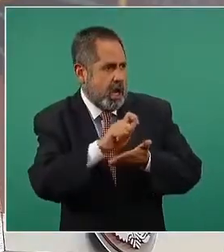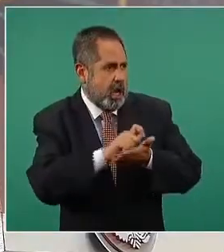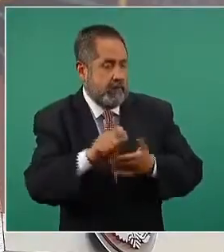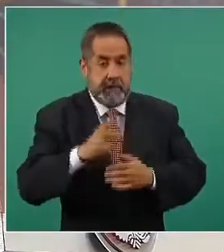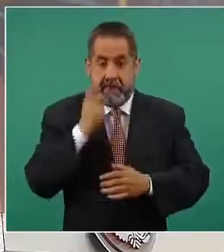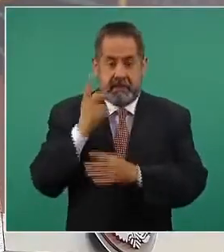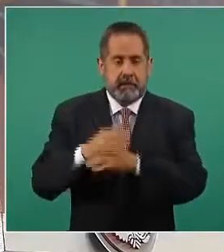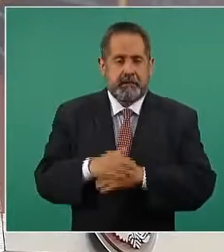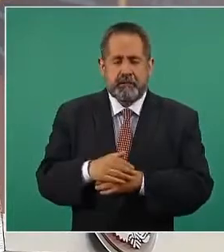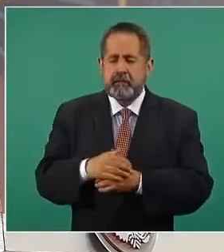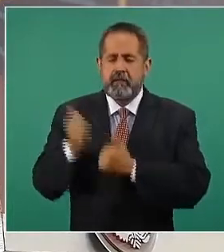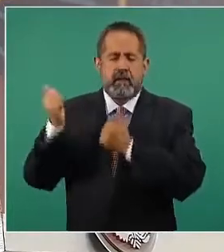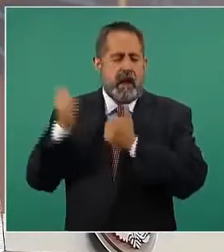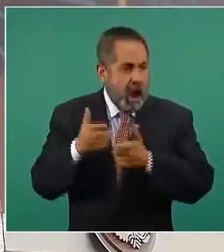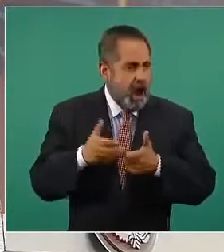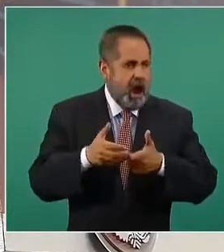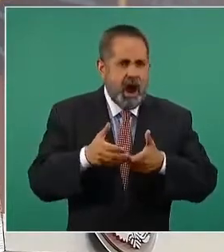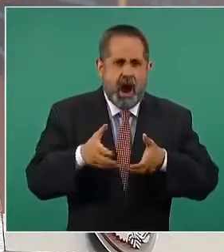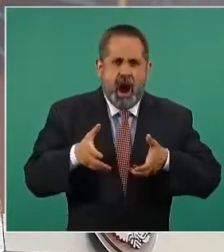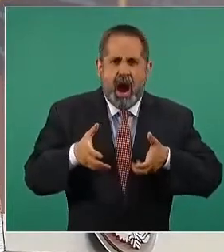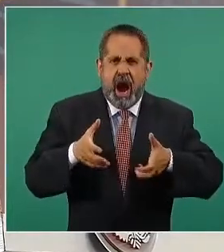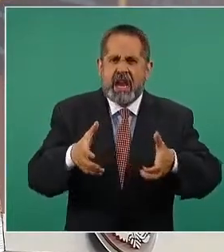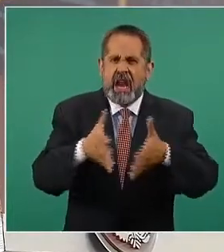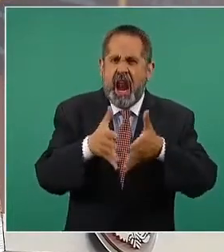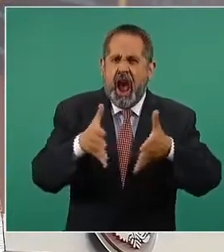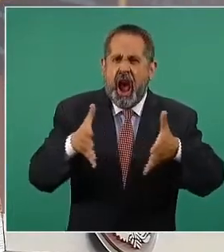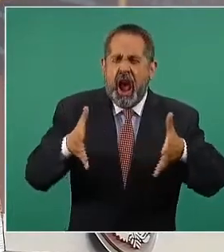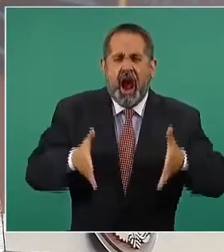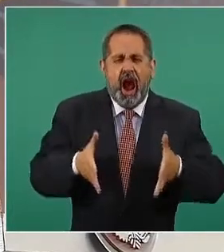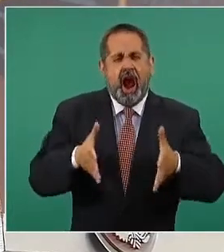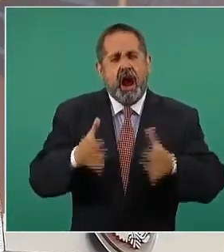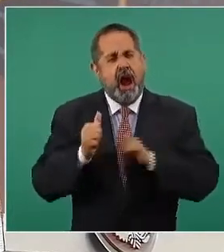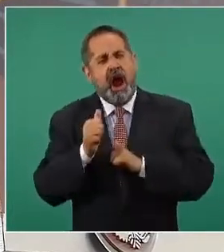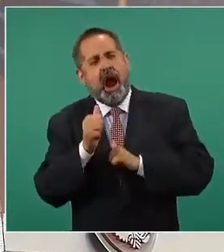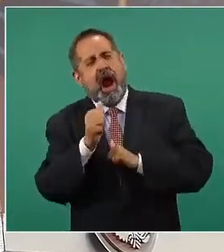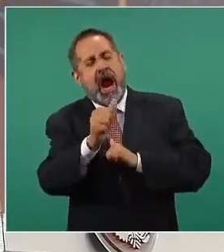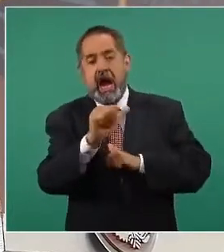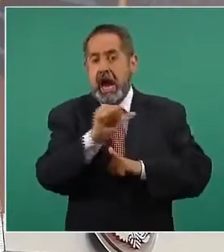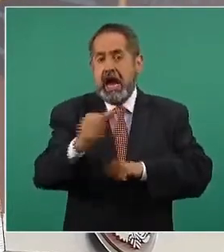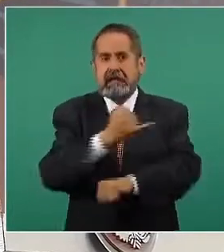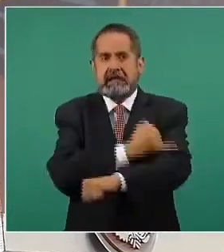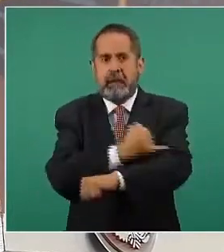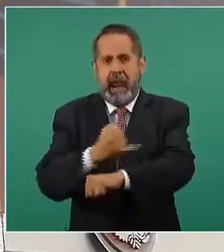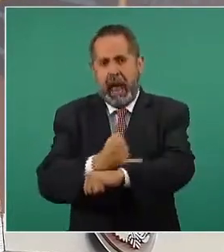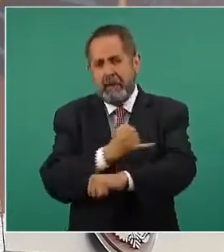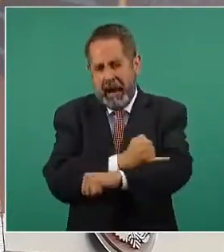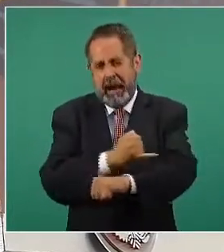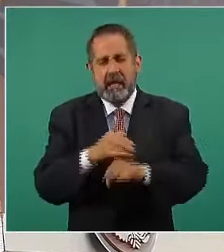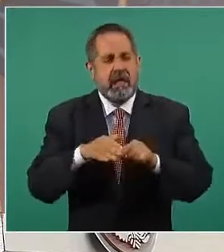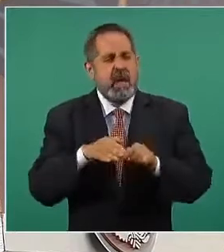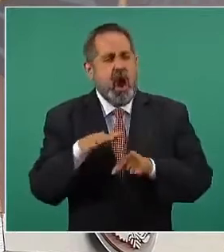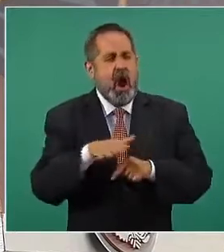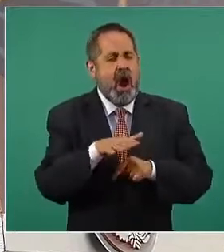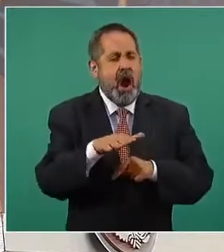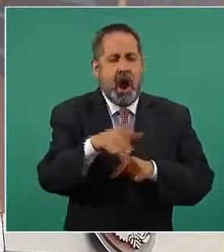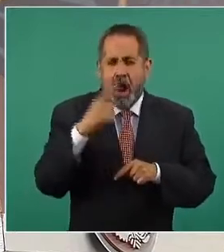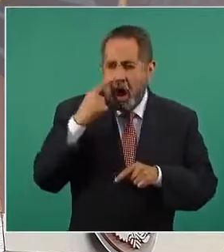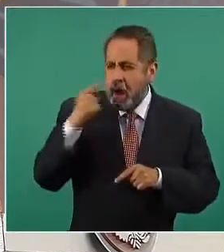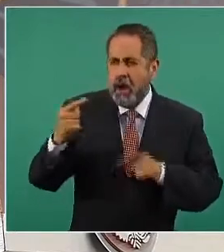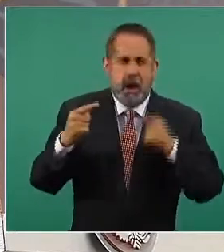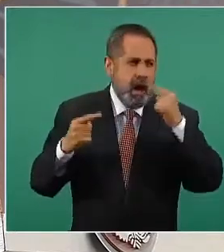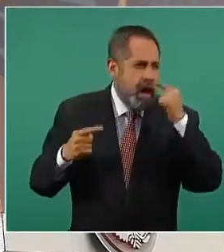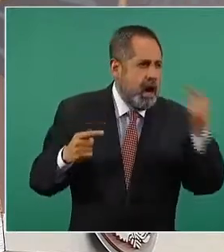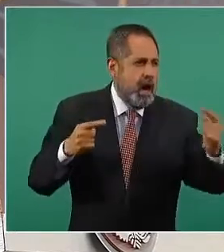Llegamos a la calzada ancha y vamos camino a Iztapalapa, y desde que vimos tantas ciudades y